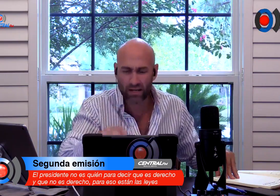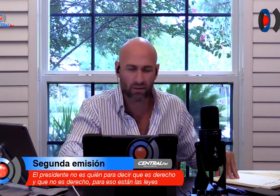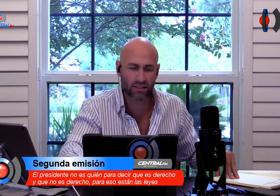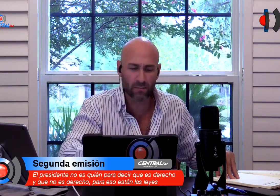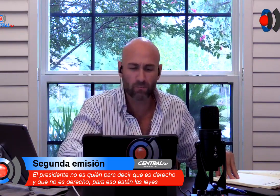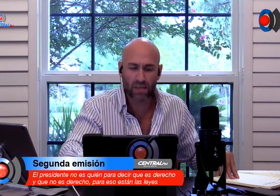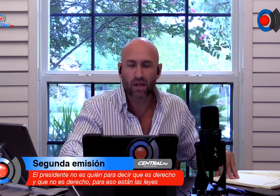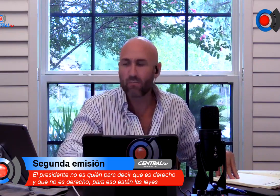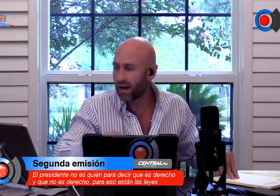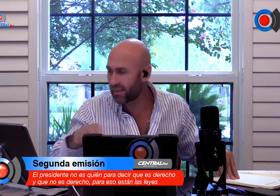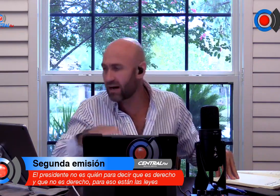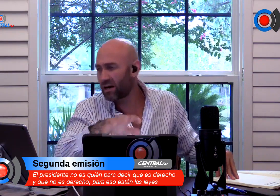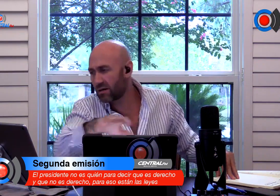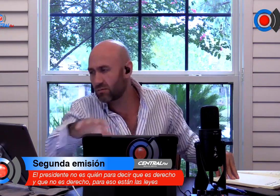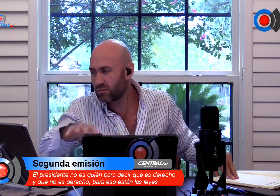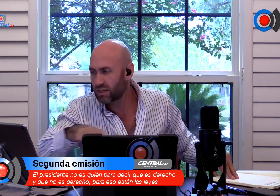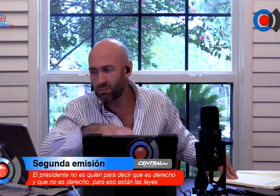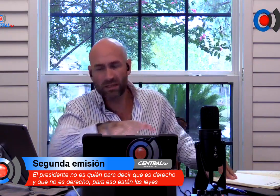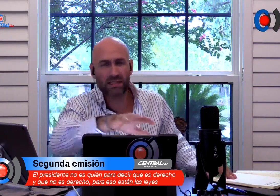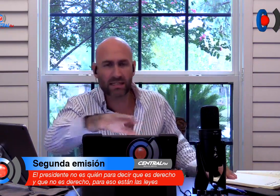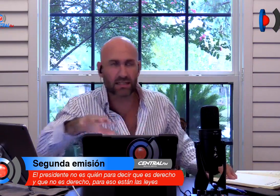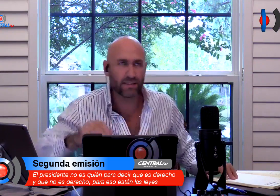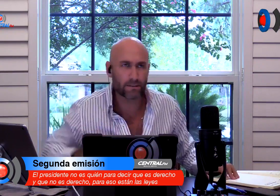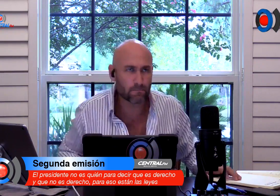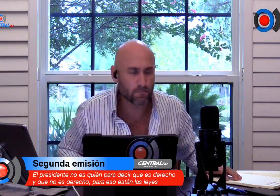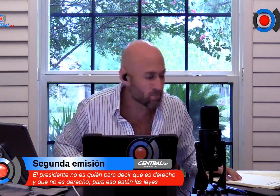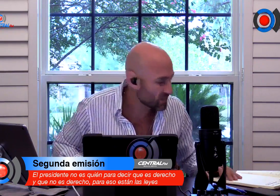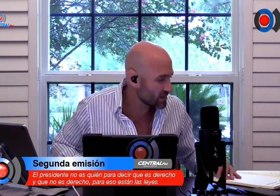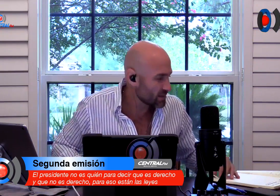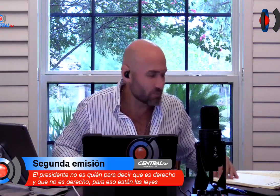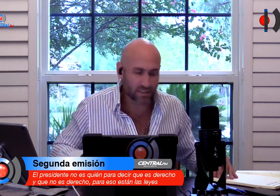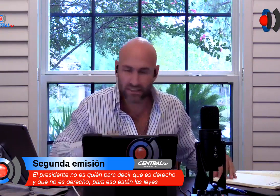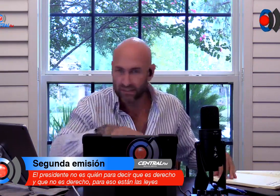primero que quiero hacer para darle una especie de,